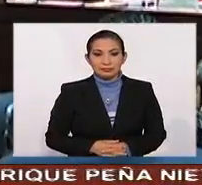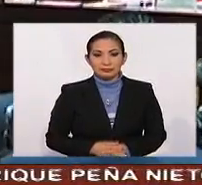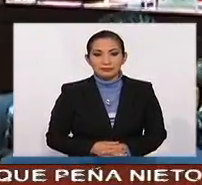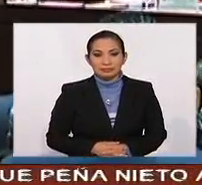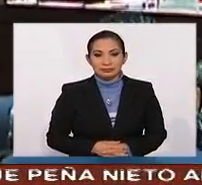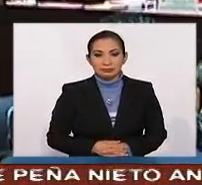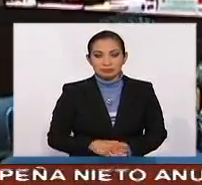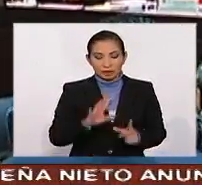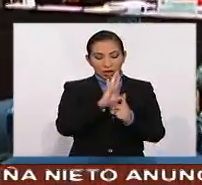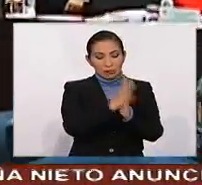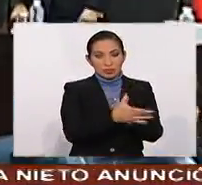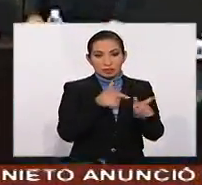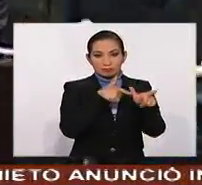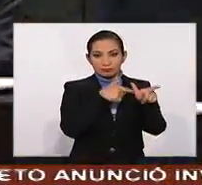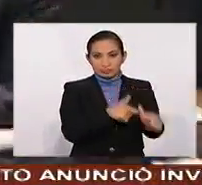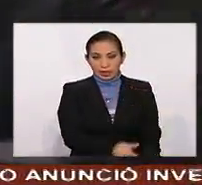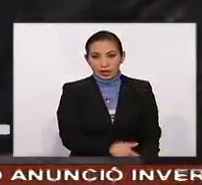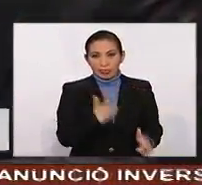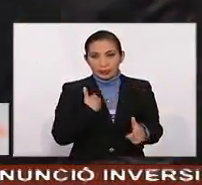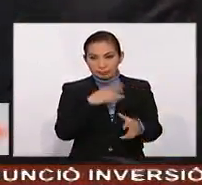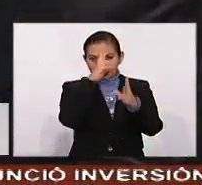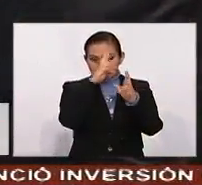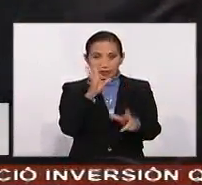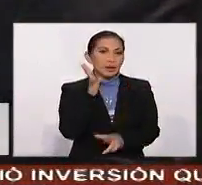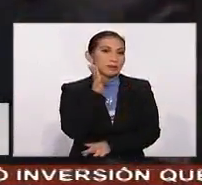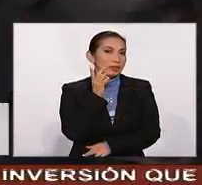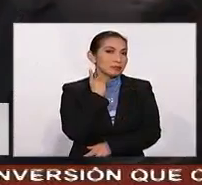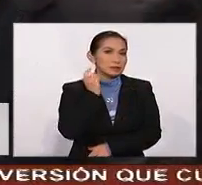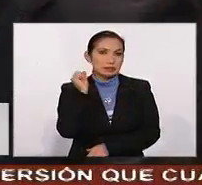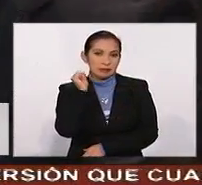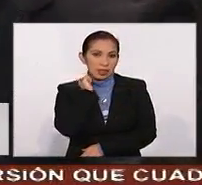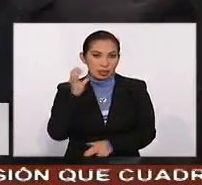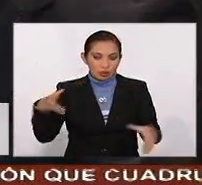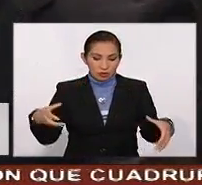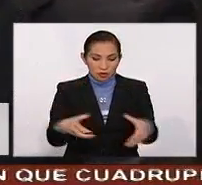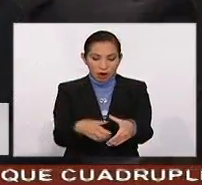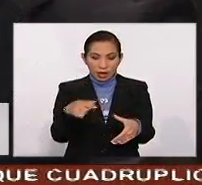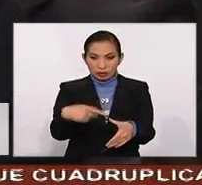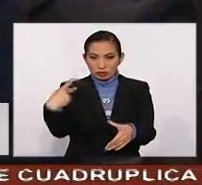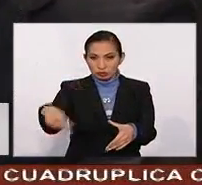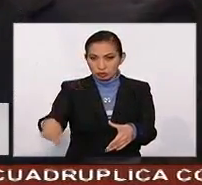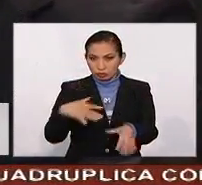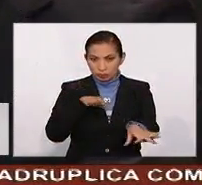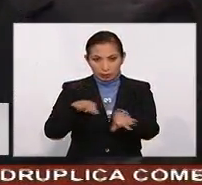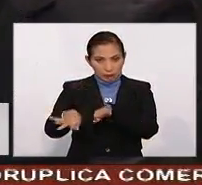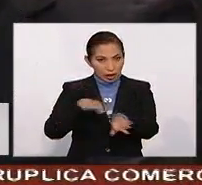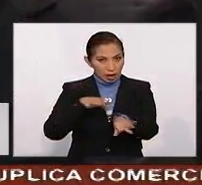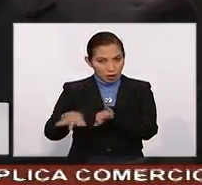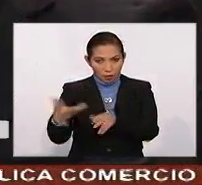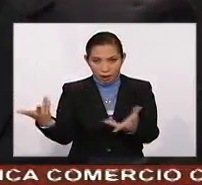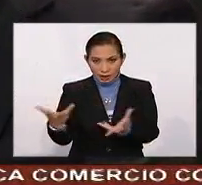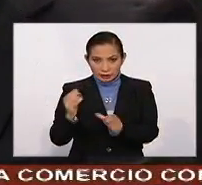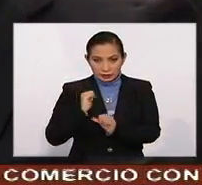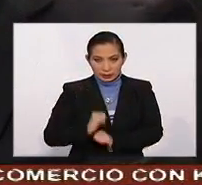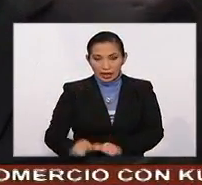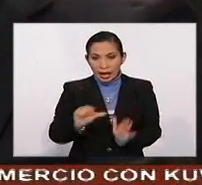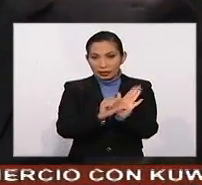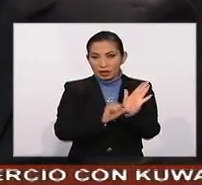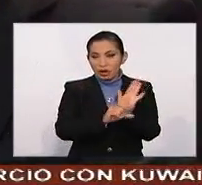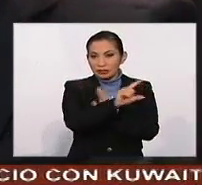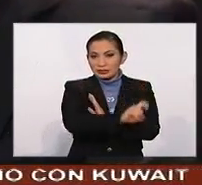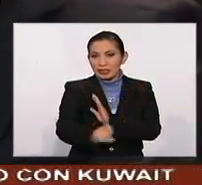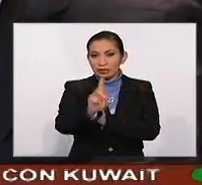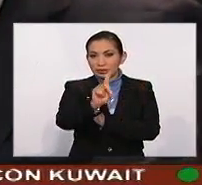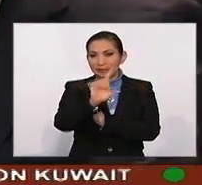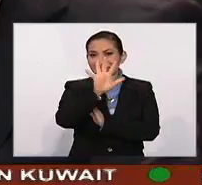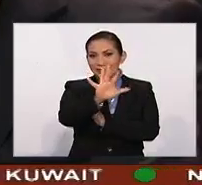La Comisión Permanente del Honorable Congreso de la Unión, en uso de la facultad que le confiere el artículo